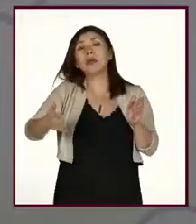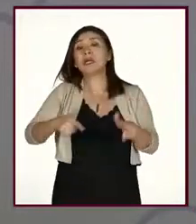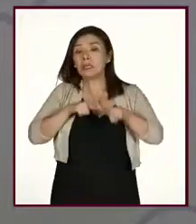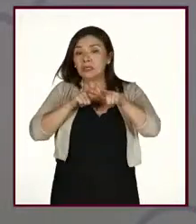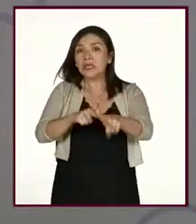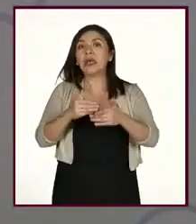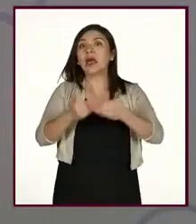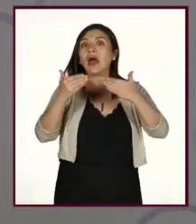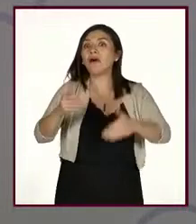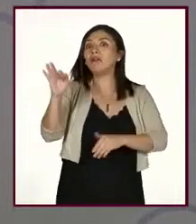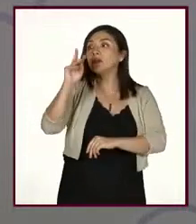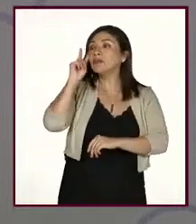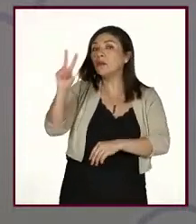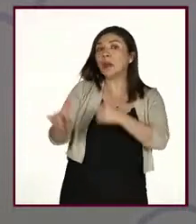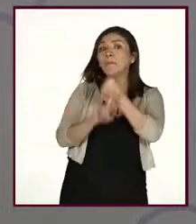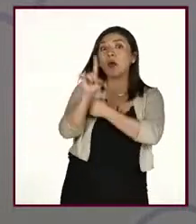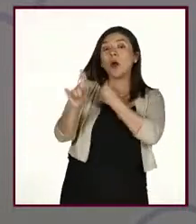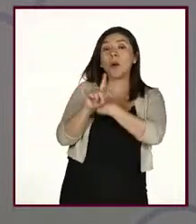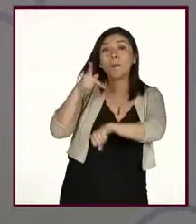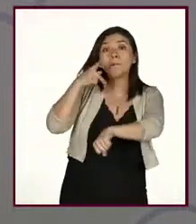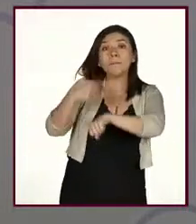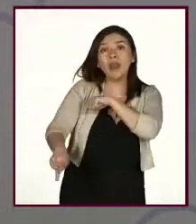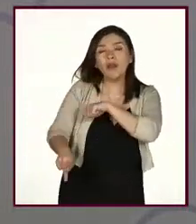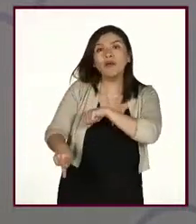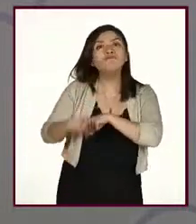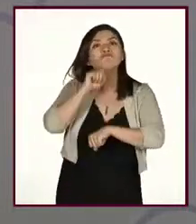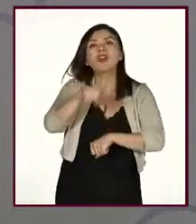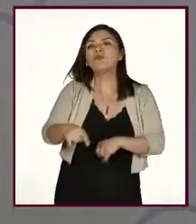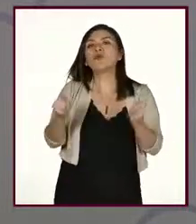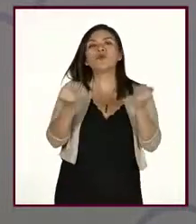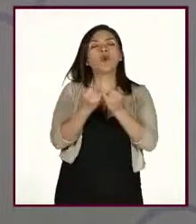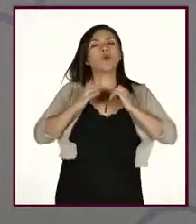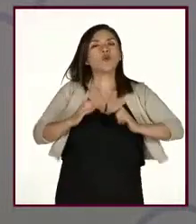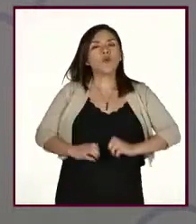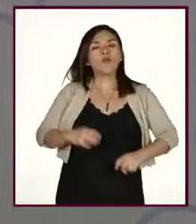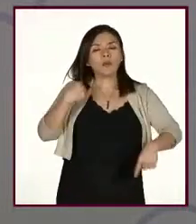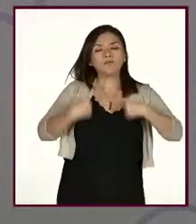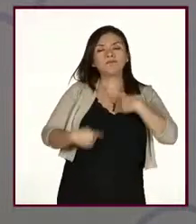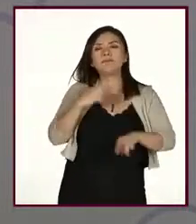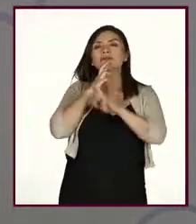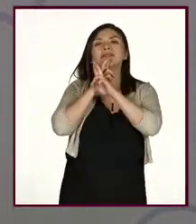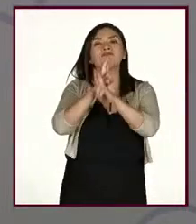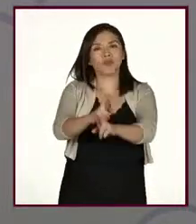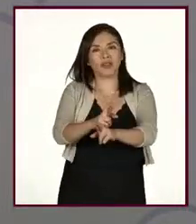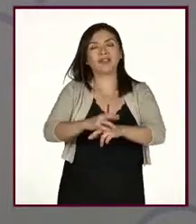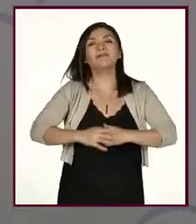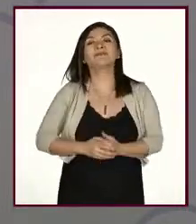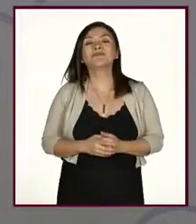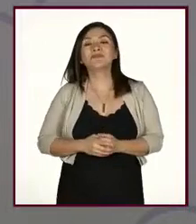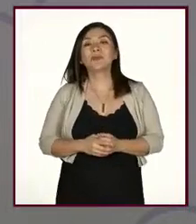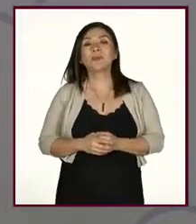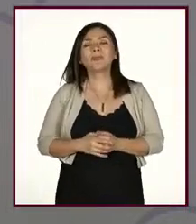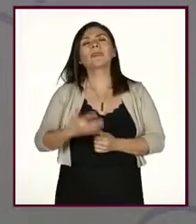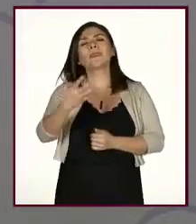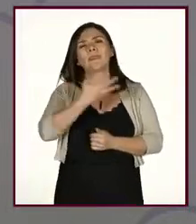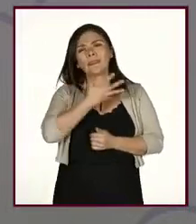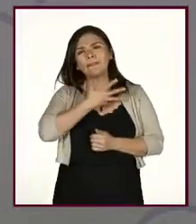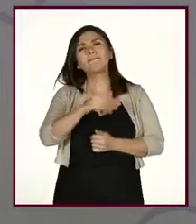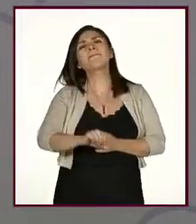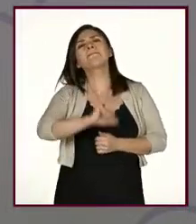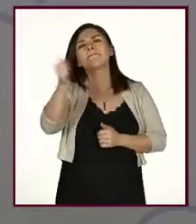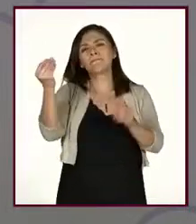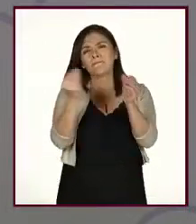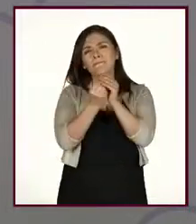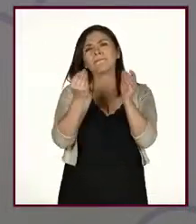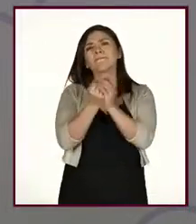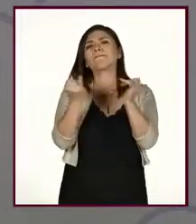ante situaciones que podemos percibir como amenazadoras, ¿sí? Y hay como otras también situaciones